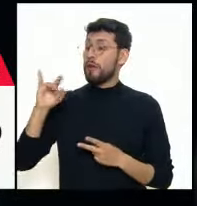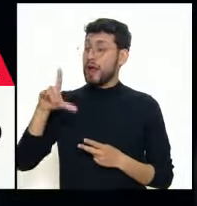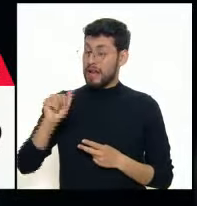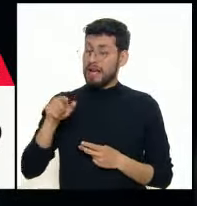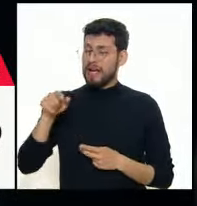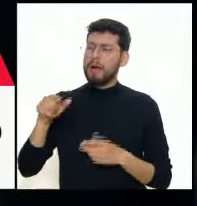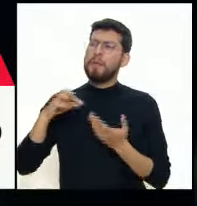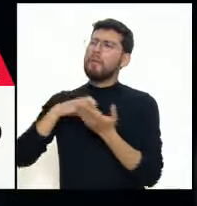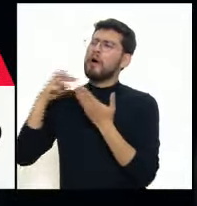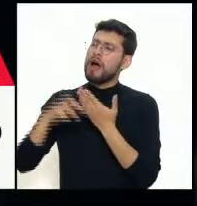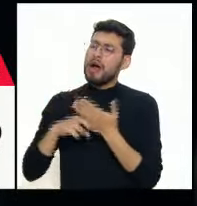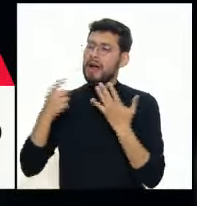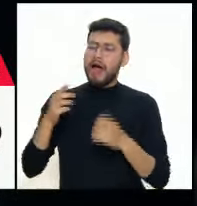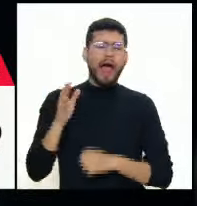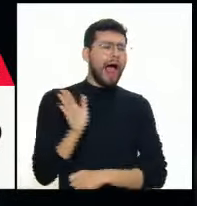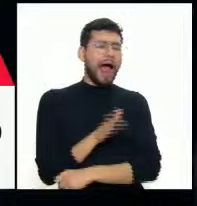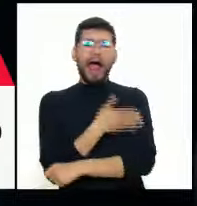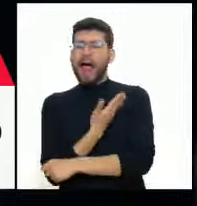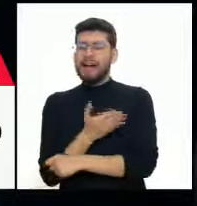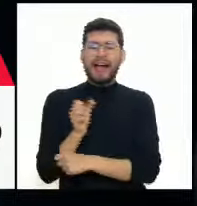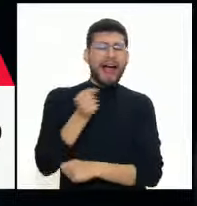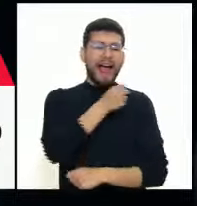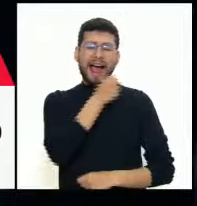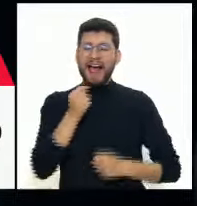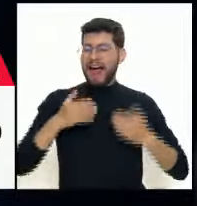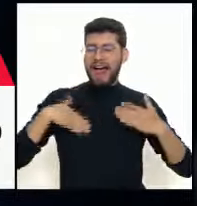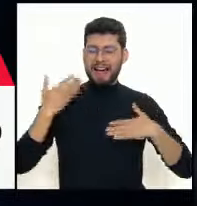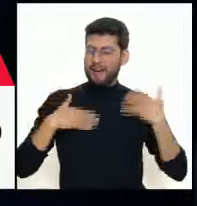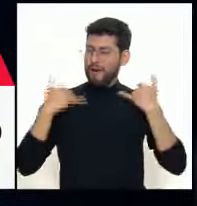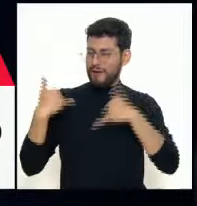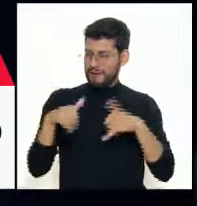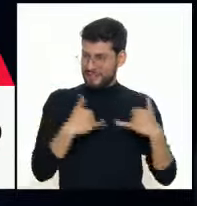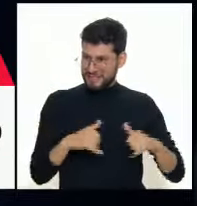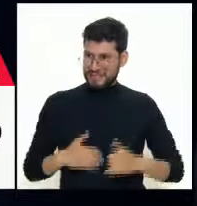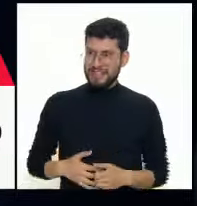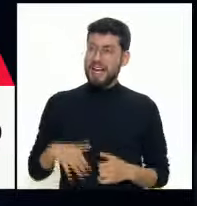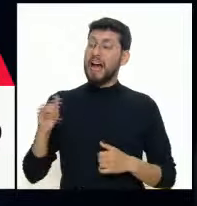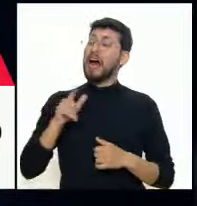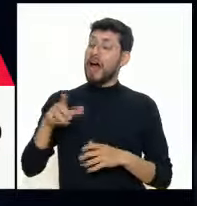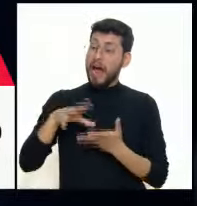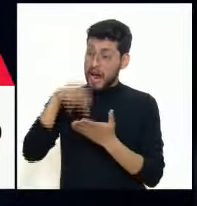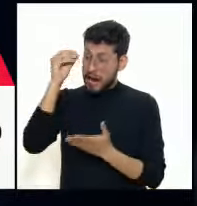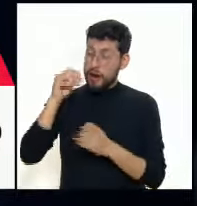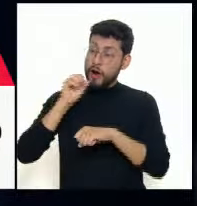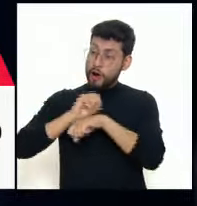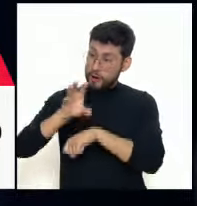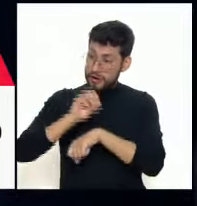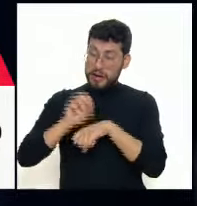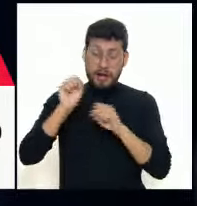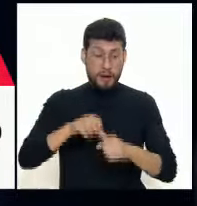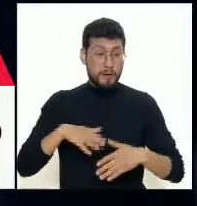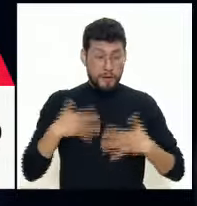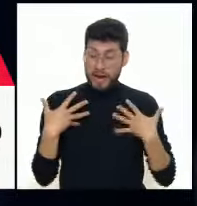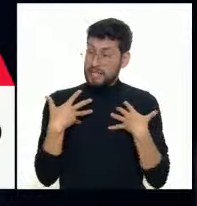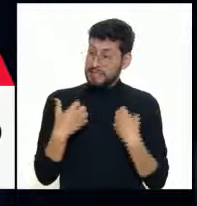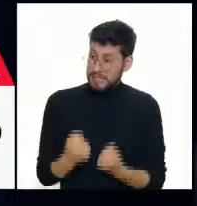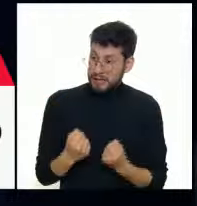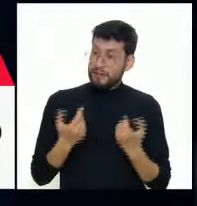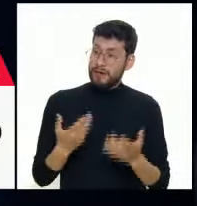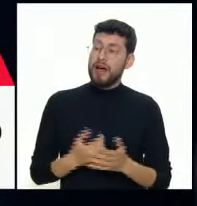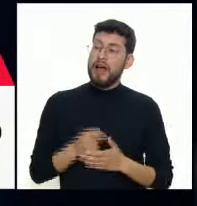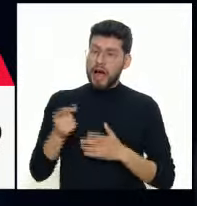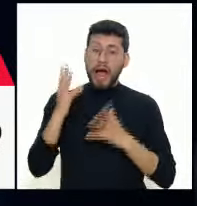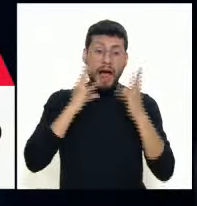este programa van a cantar, bailar, reír y jugar. También aprenderán consejos para estar saludables y